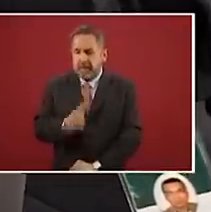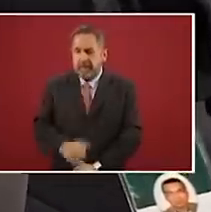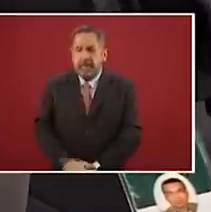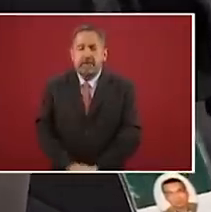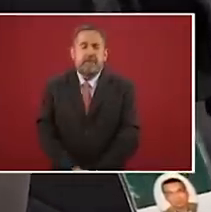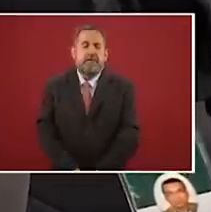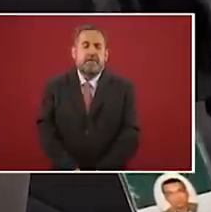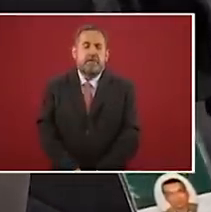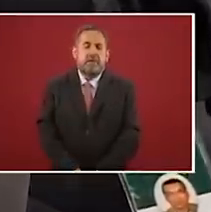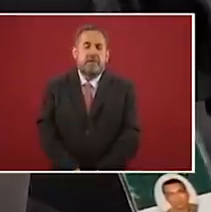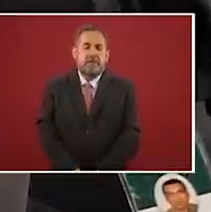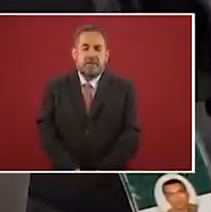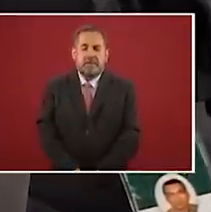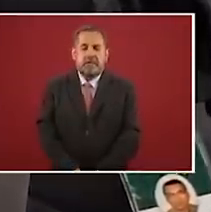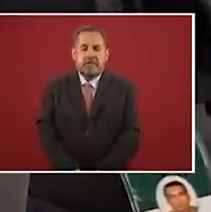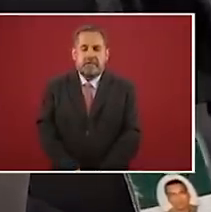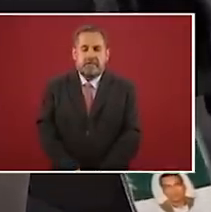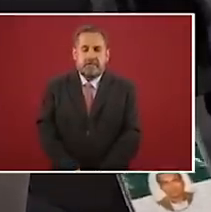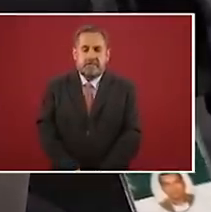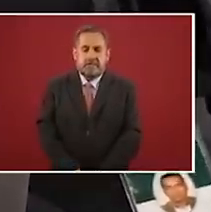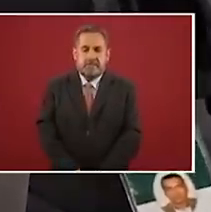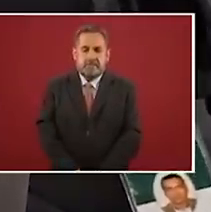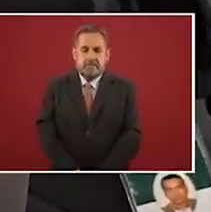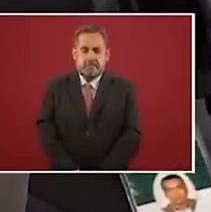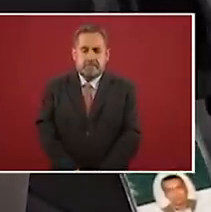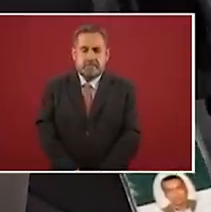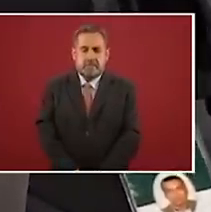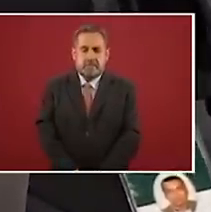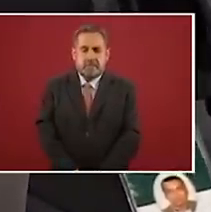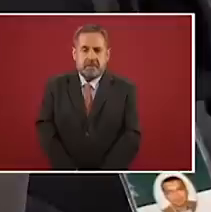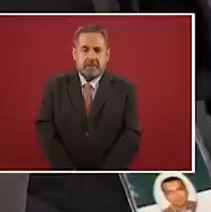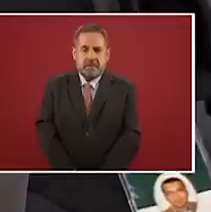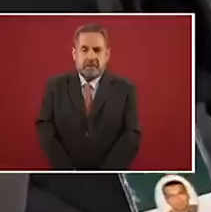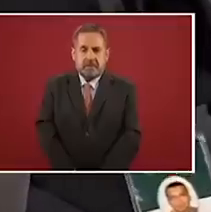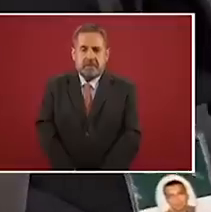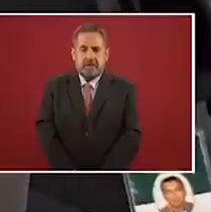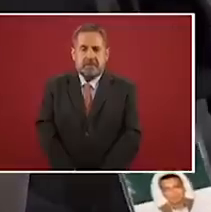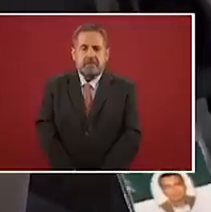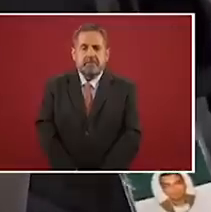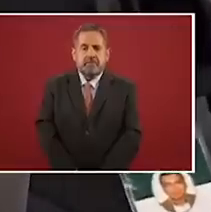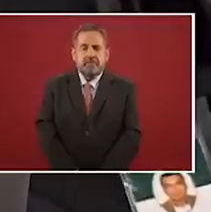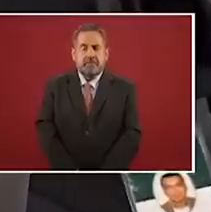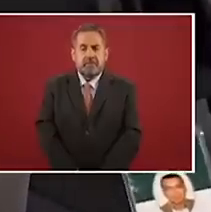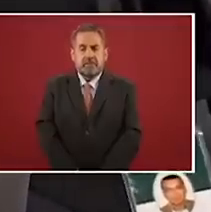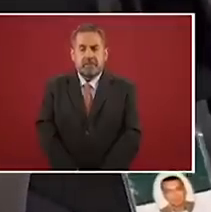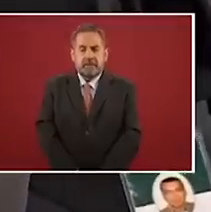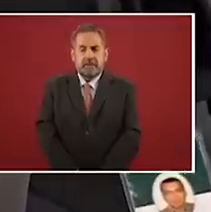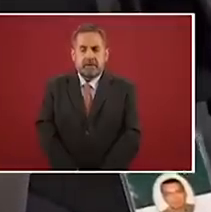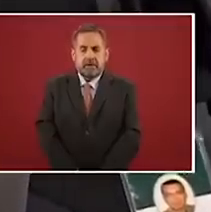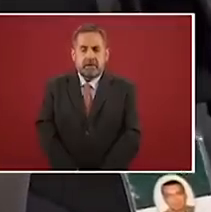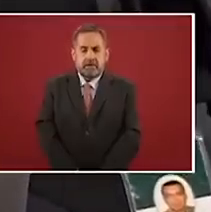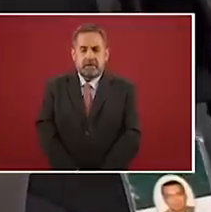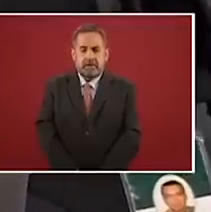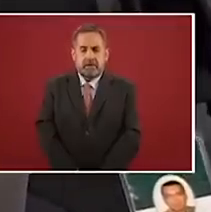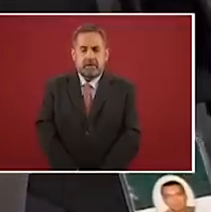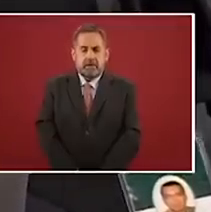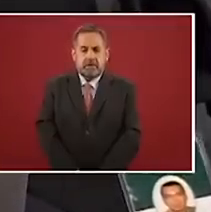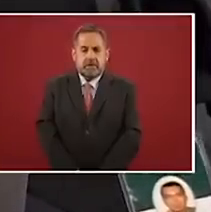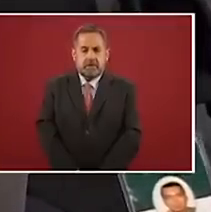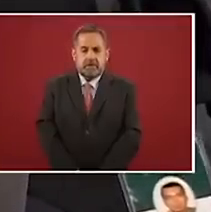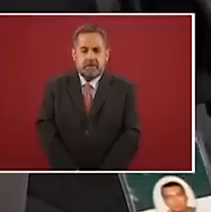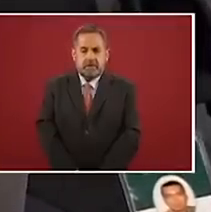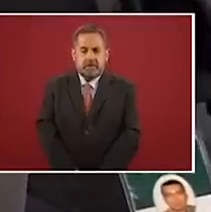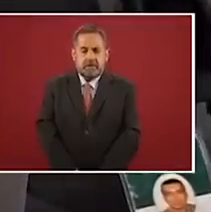monedas. El peso mexicano ya tuvo una pequeña fluctuación, también subió, bajó. ¿Cómo afectaría este desarrollo de este conflicto, si